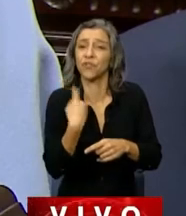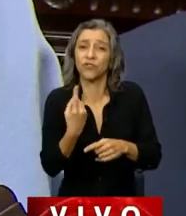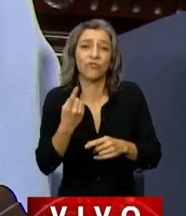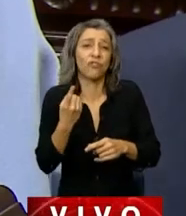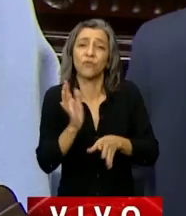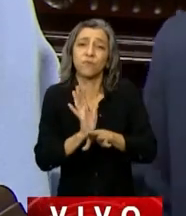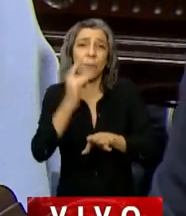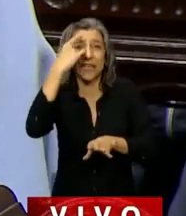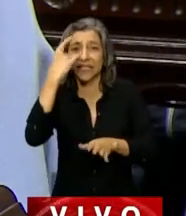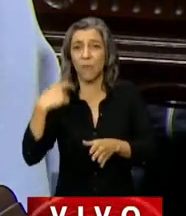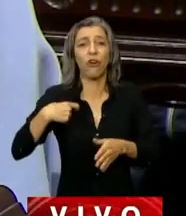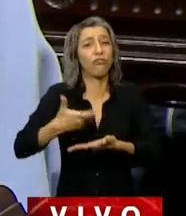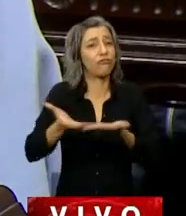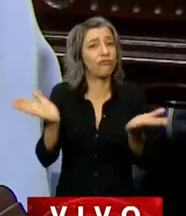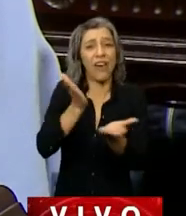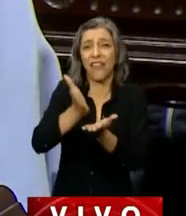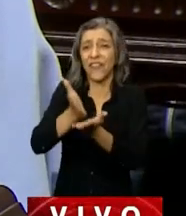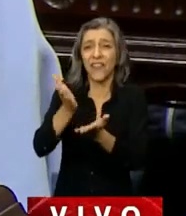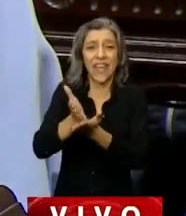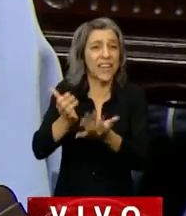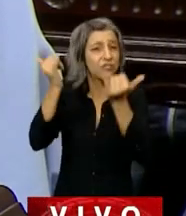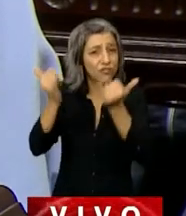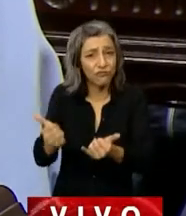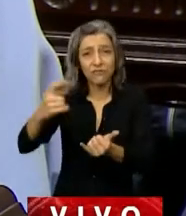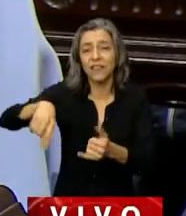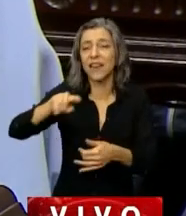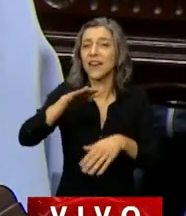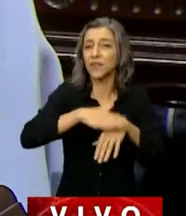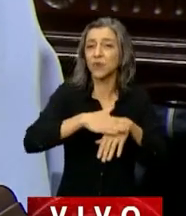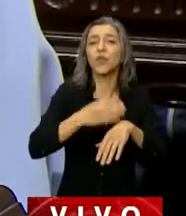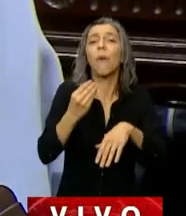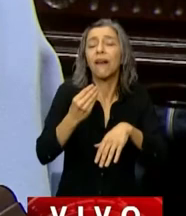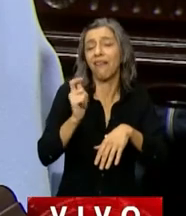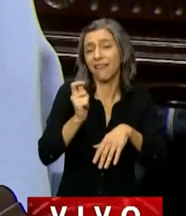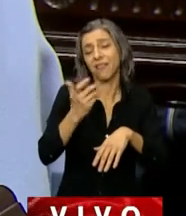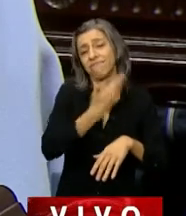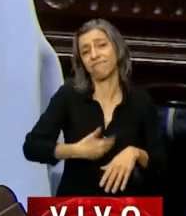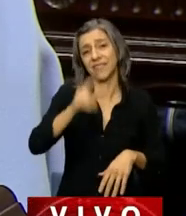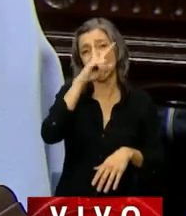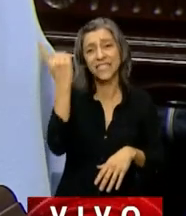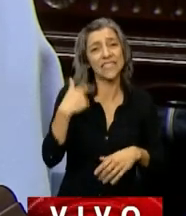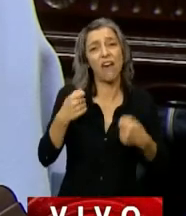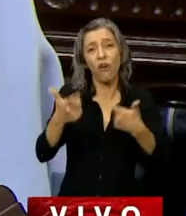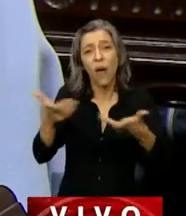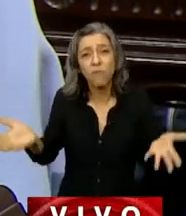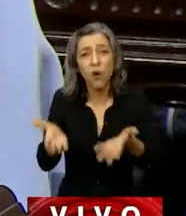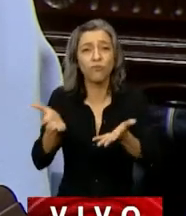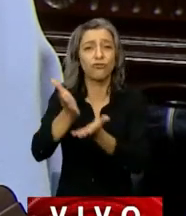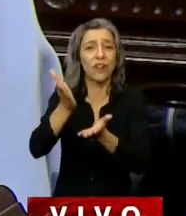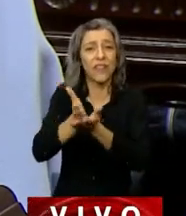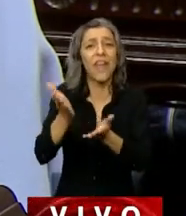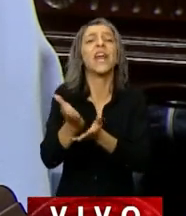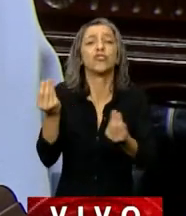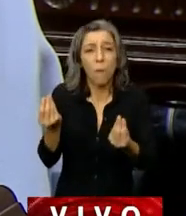ciudadanía. Es responsabilidad del Estado avanzar en la promoción y protección del derecho de todas las personas al